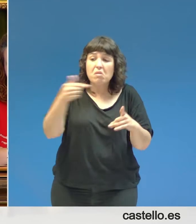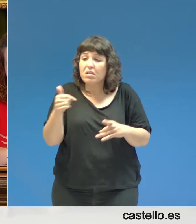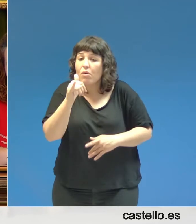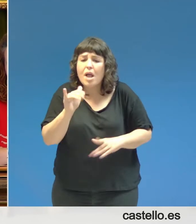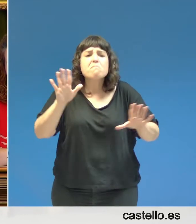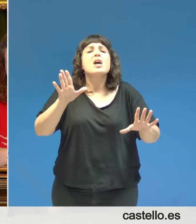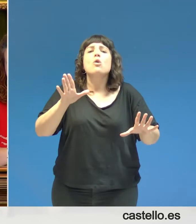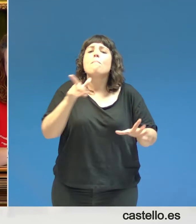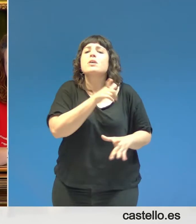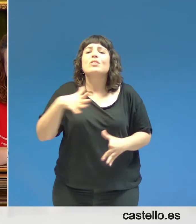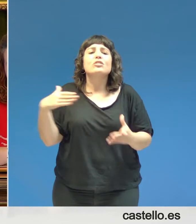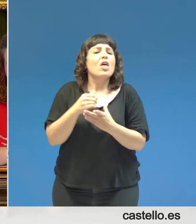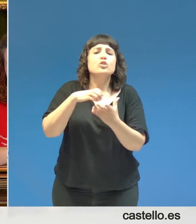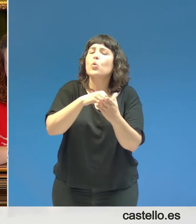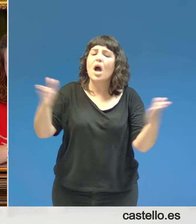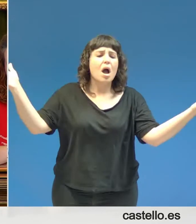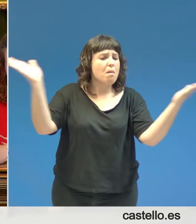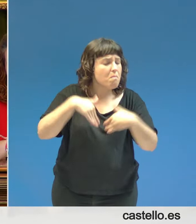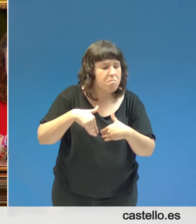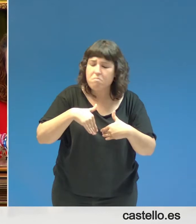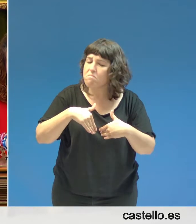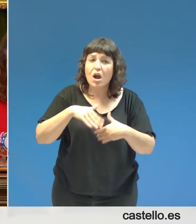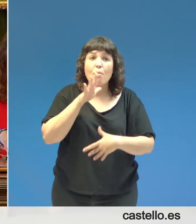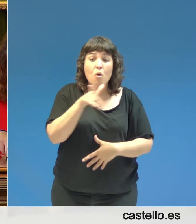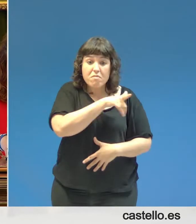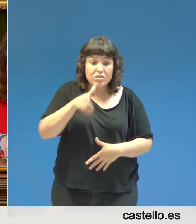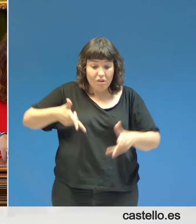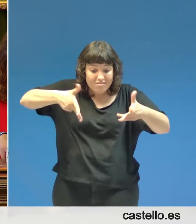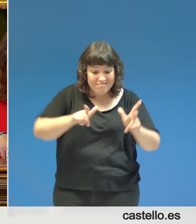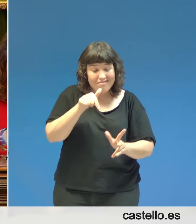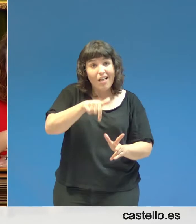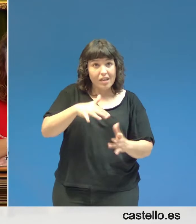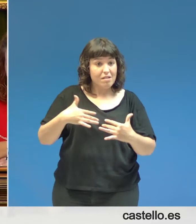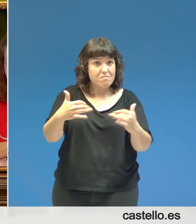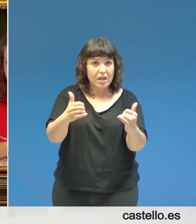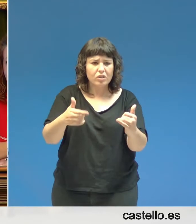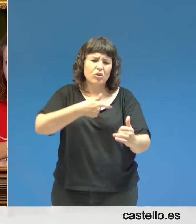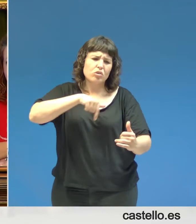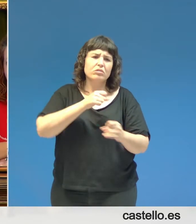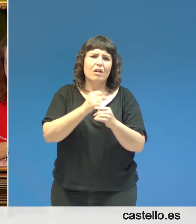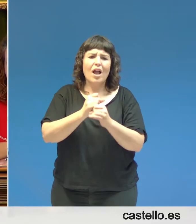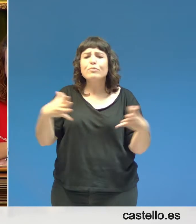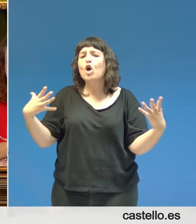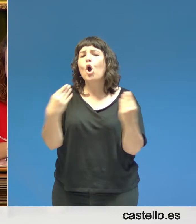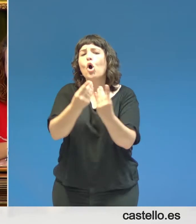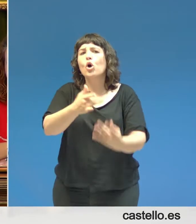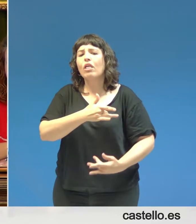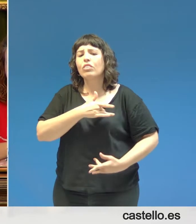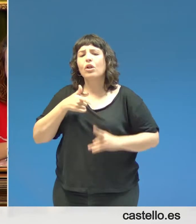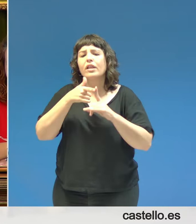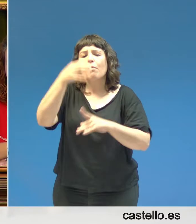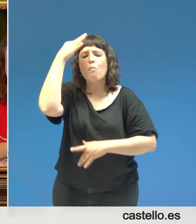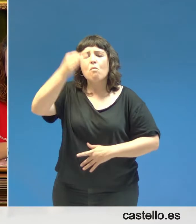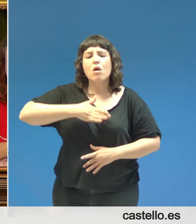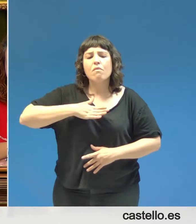duda, absolutamente nadie, que los que estamos aquí sentados en este mandato lo hemos hecho con corazón y con ánimo de servir a nuestro pueblo,